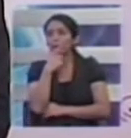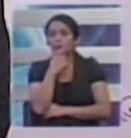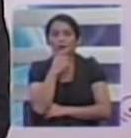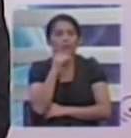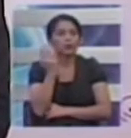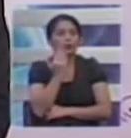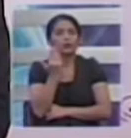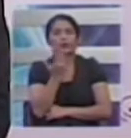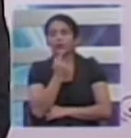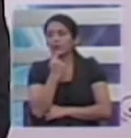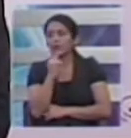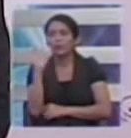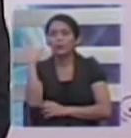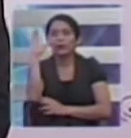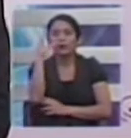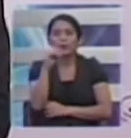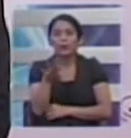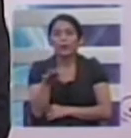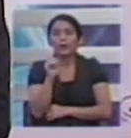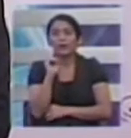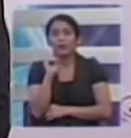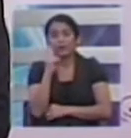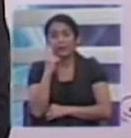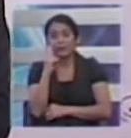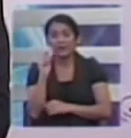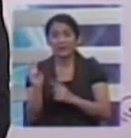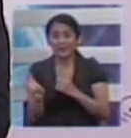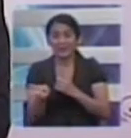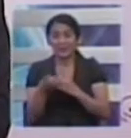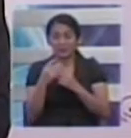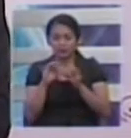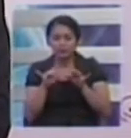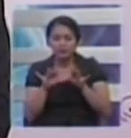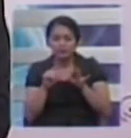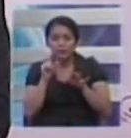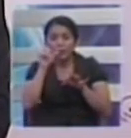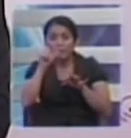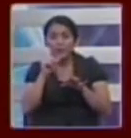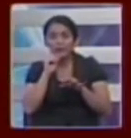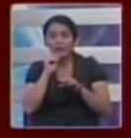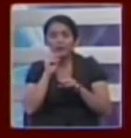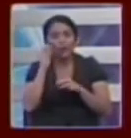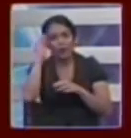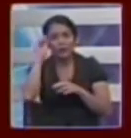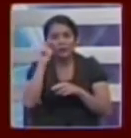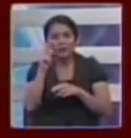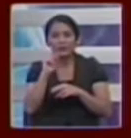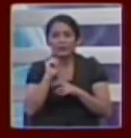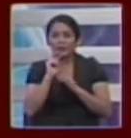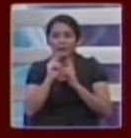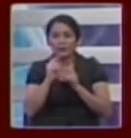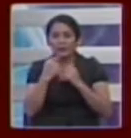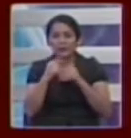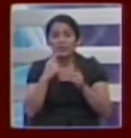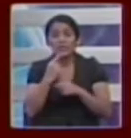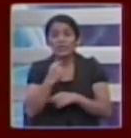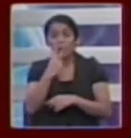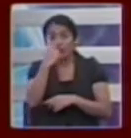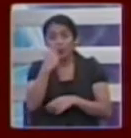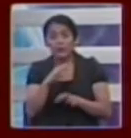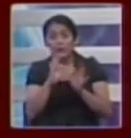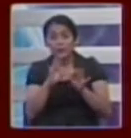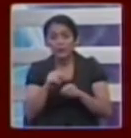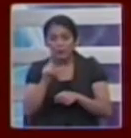van a dirigir, y ahí es donde empiezan a revisar los comentarios que realizan los huéspedes. Para tener una referencia. Correcto, para tener una